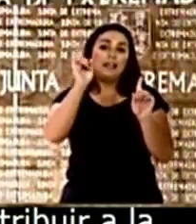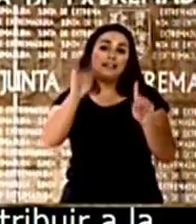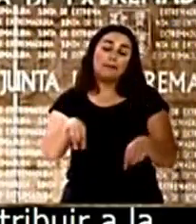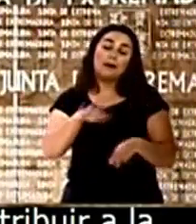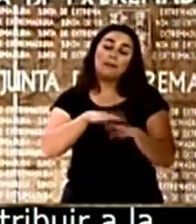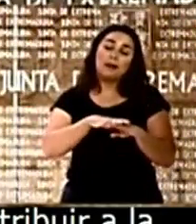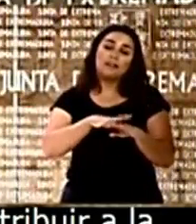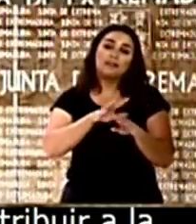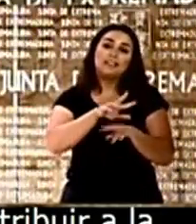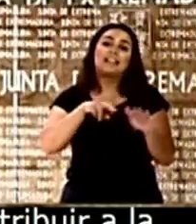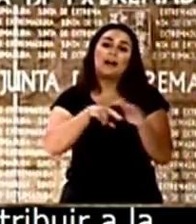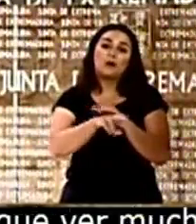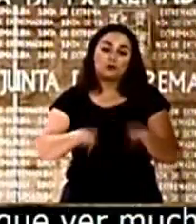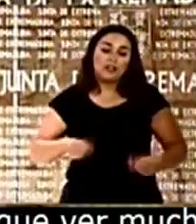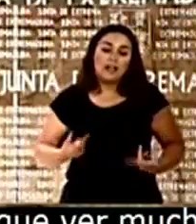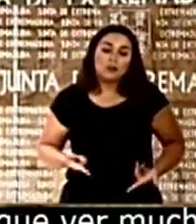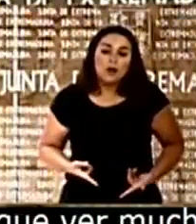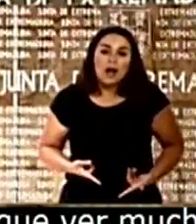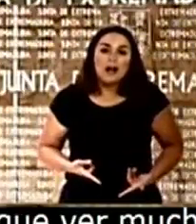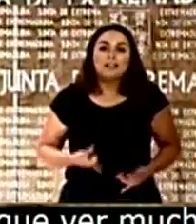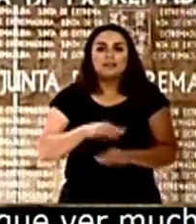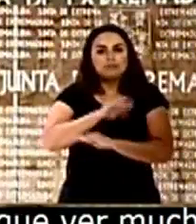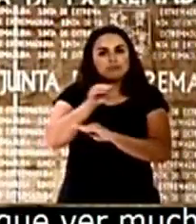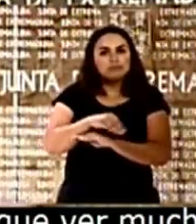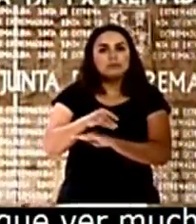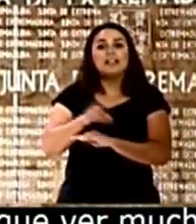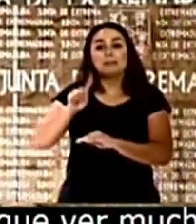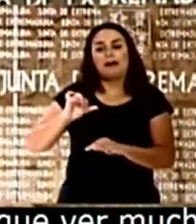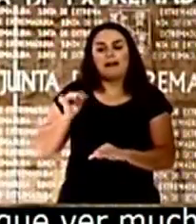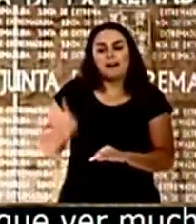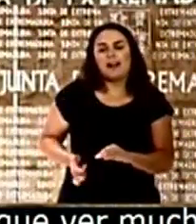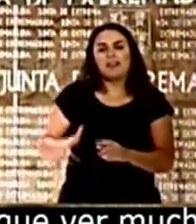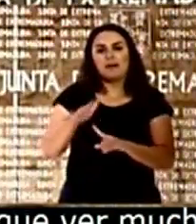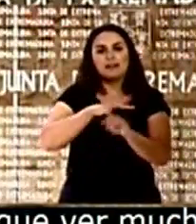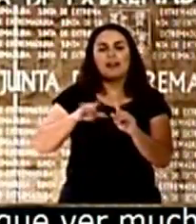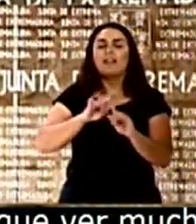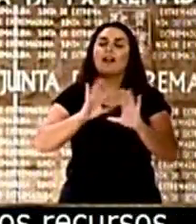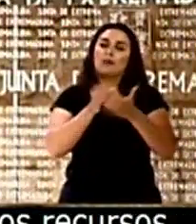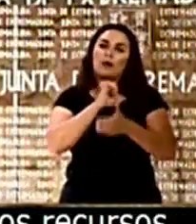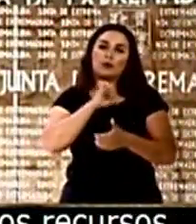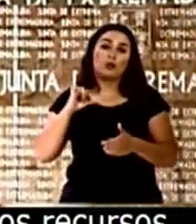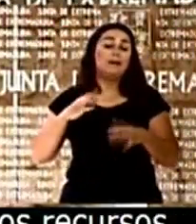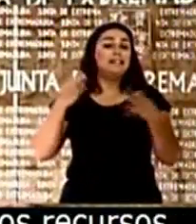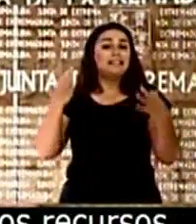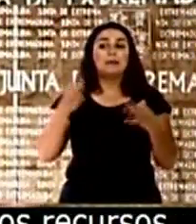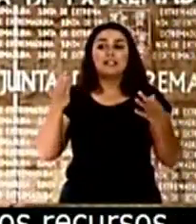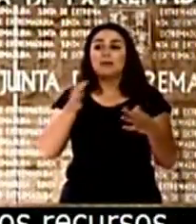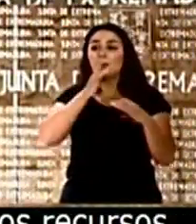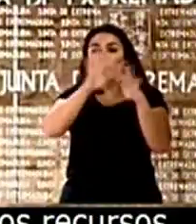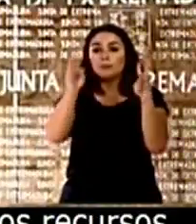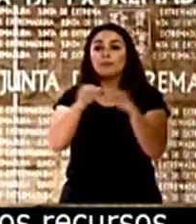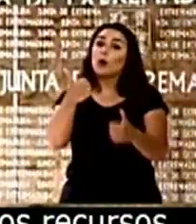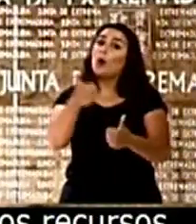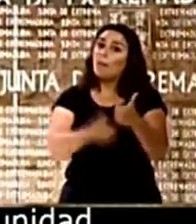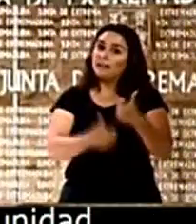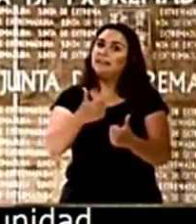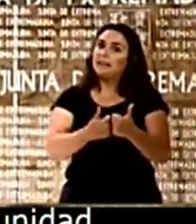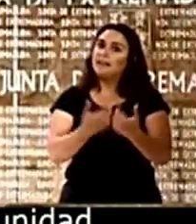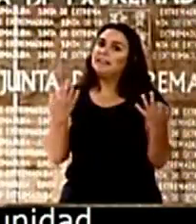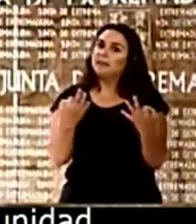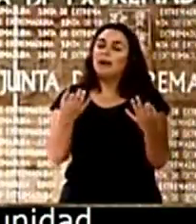los recursos naturales y la riqueza ambiental de nuestra comunidad autónoma, en régimen, como siempre, de concurrencia competitiva, y todos